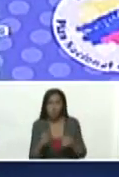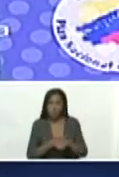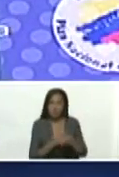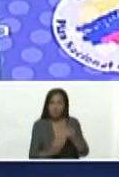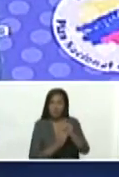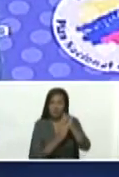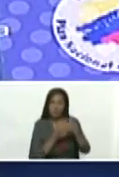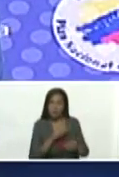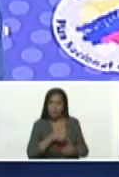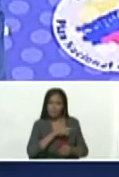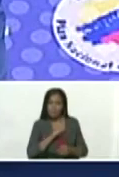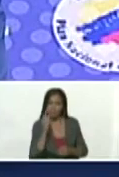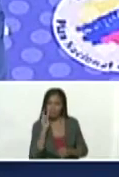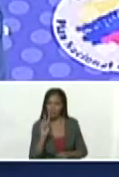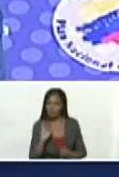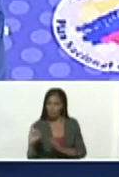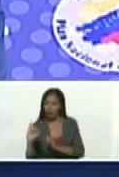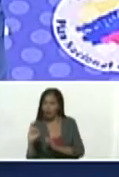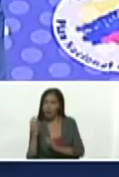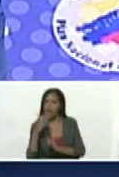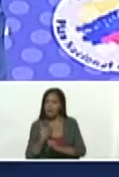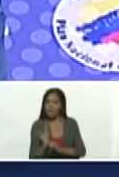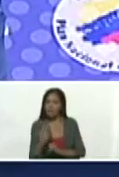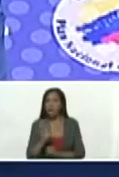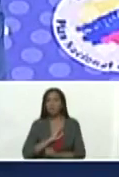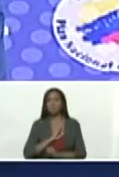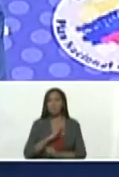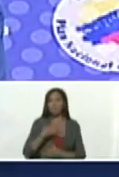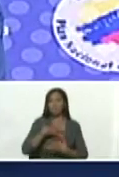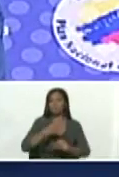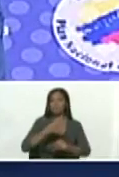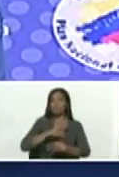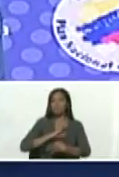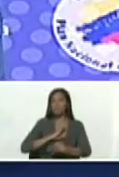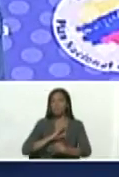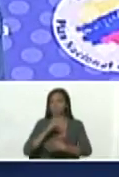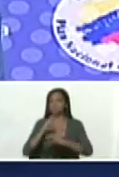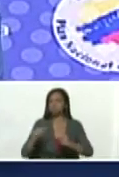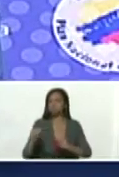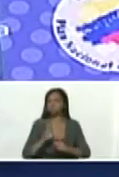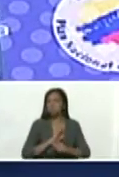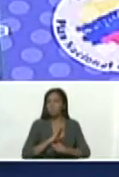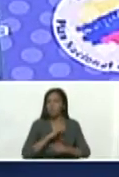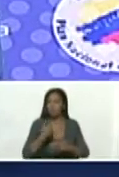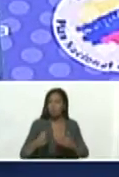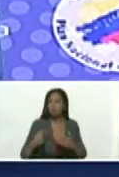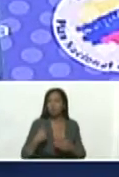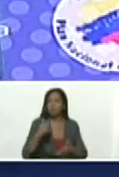que veían por el bien de sus propios intereses, de terratenientes y